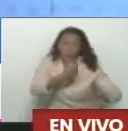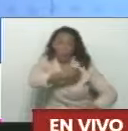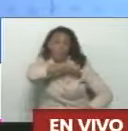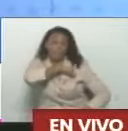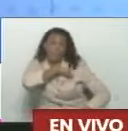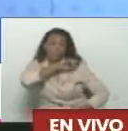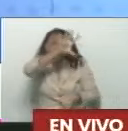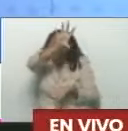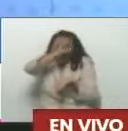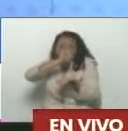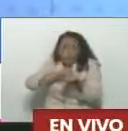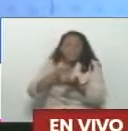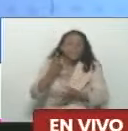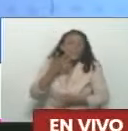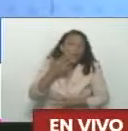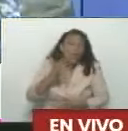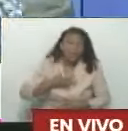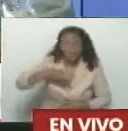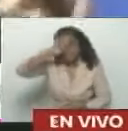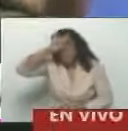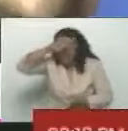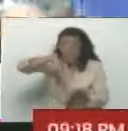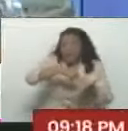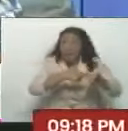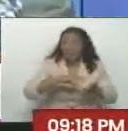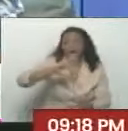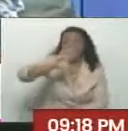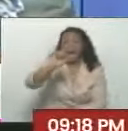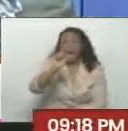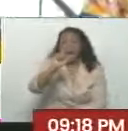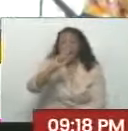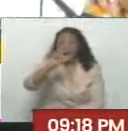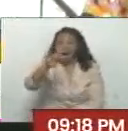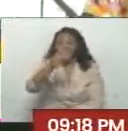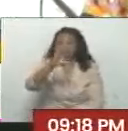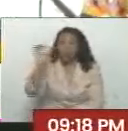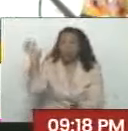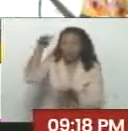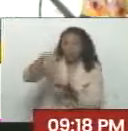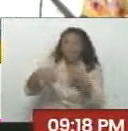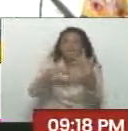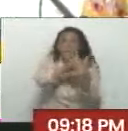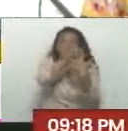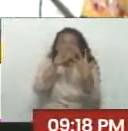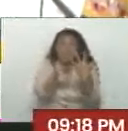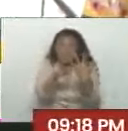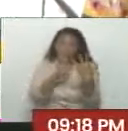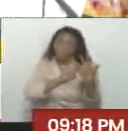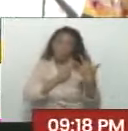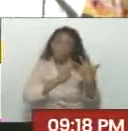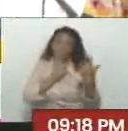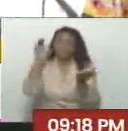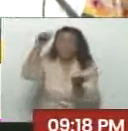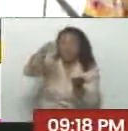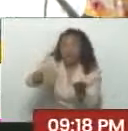español. Por ejemplo, en el caso de los Diablos Danzantes de Aragua, que somos las cinco cofradías que hay aquí, que es el estado